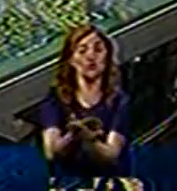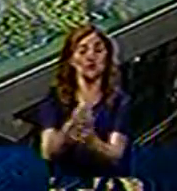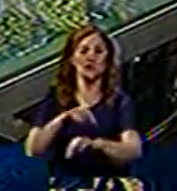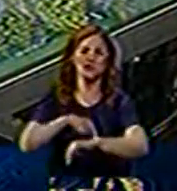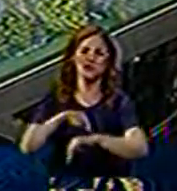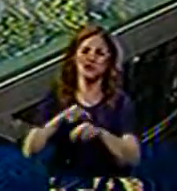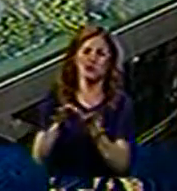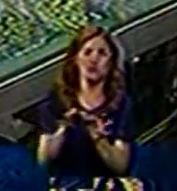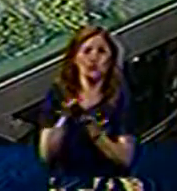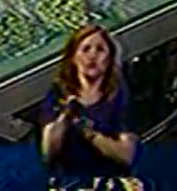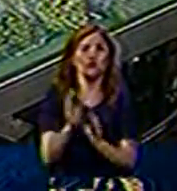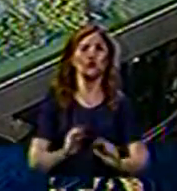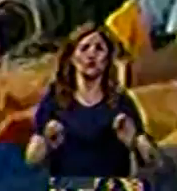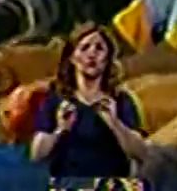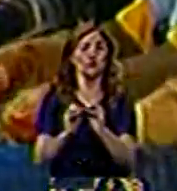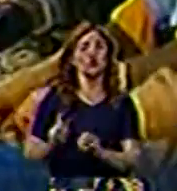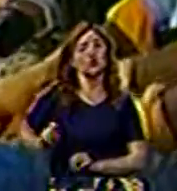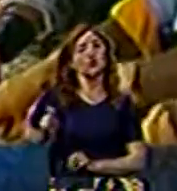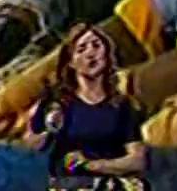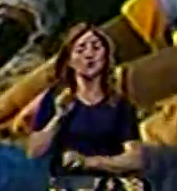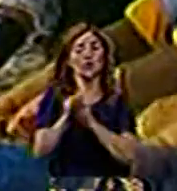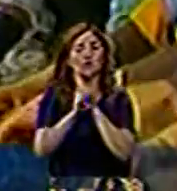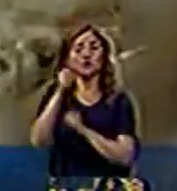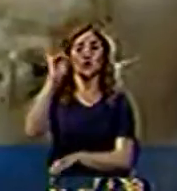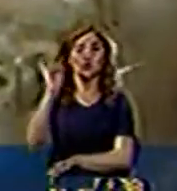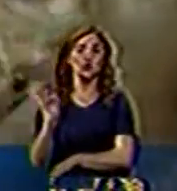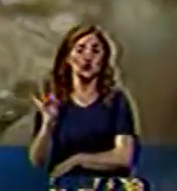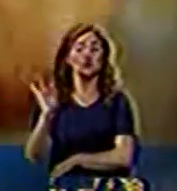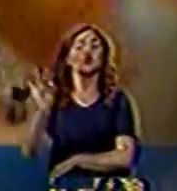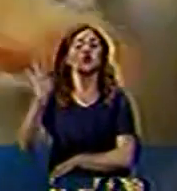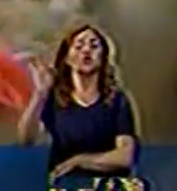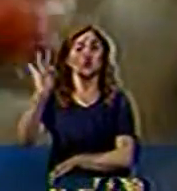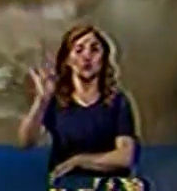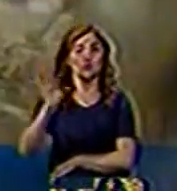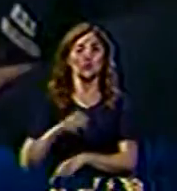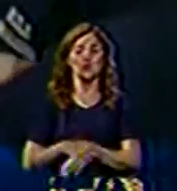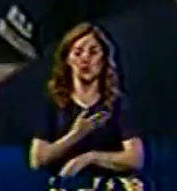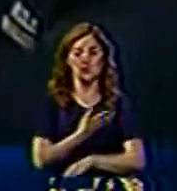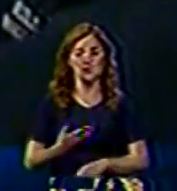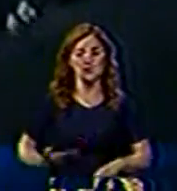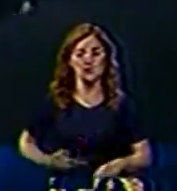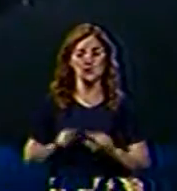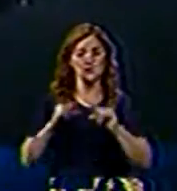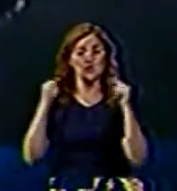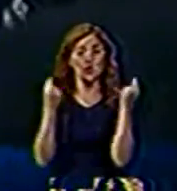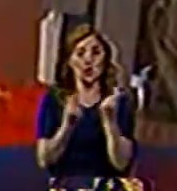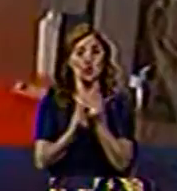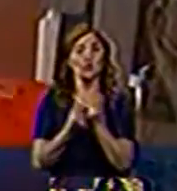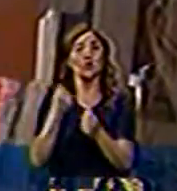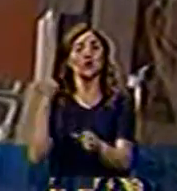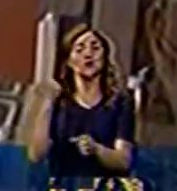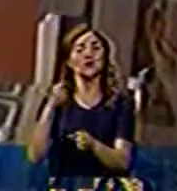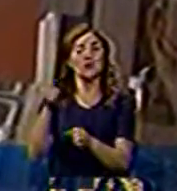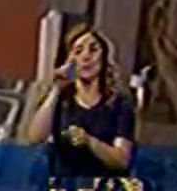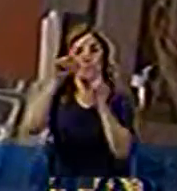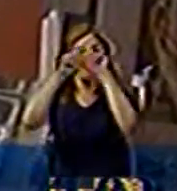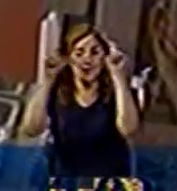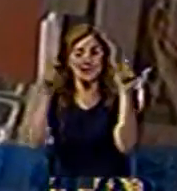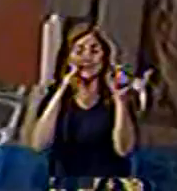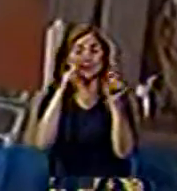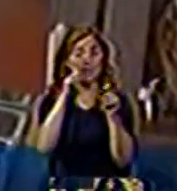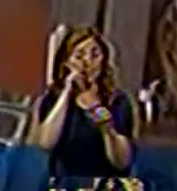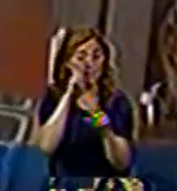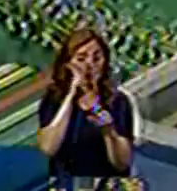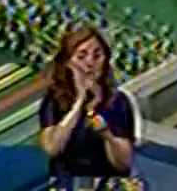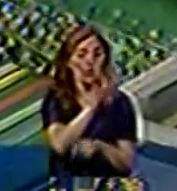prórroga en el incremento salarial para el 2019. Patricio Alarcón, presidente del gremio, señaló que el empleo adecuado pasó